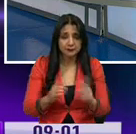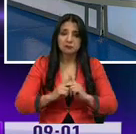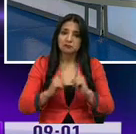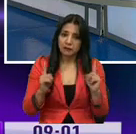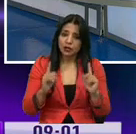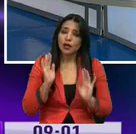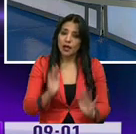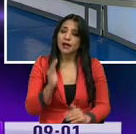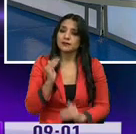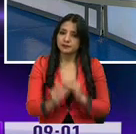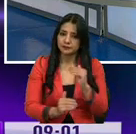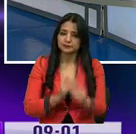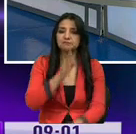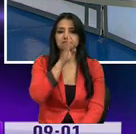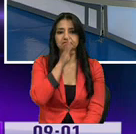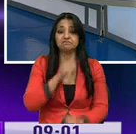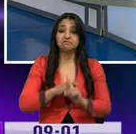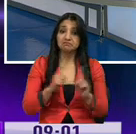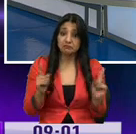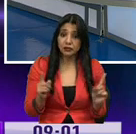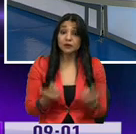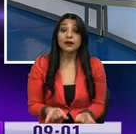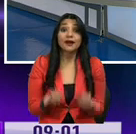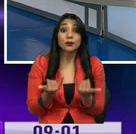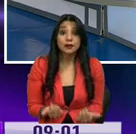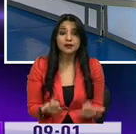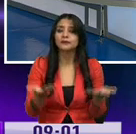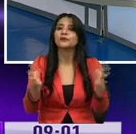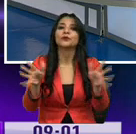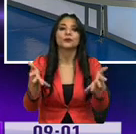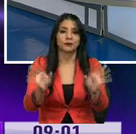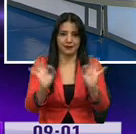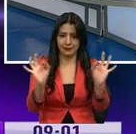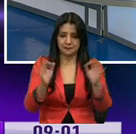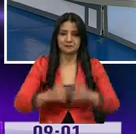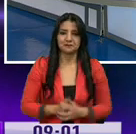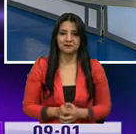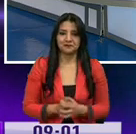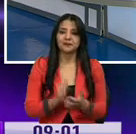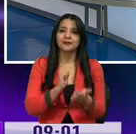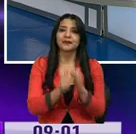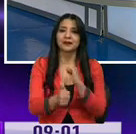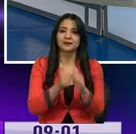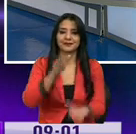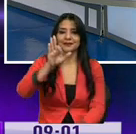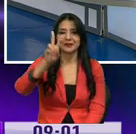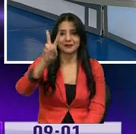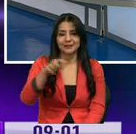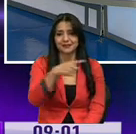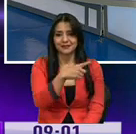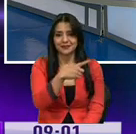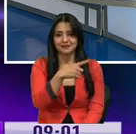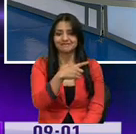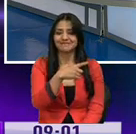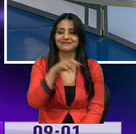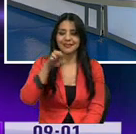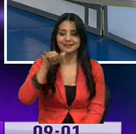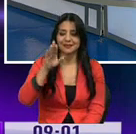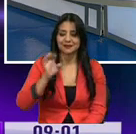esto es con paciencia, pero insisto, ahorita no hay de dónde escoger. Deportes en TVC con Esteban